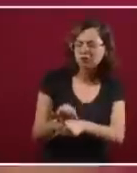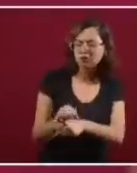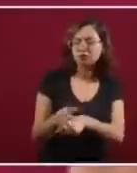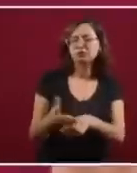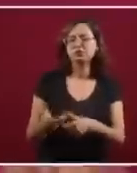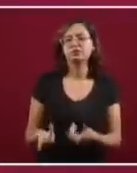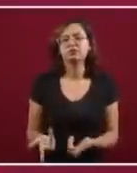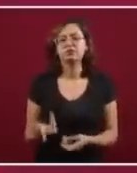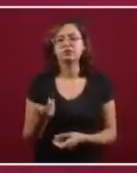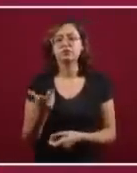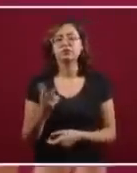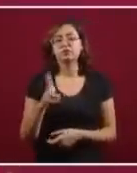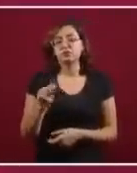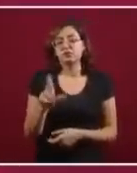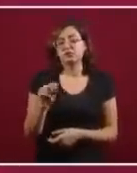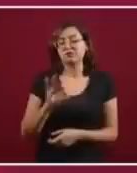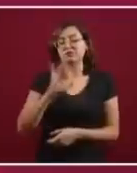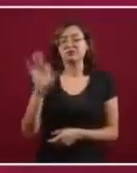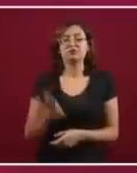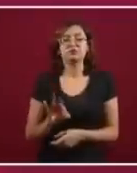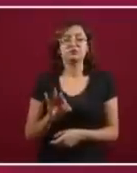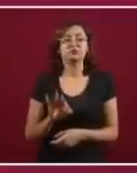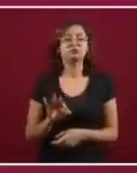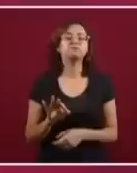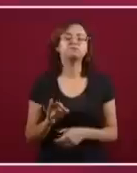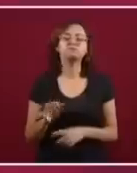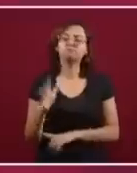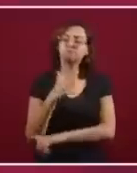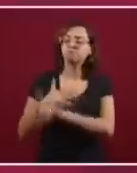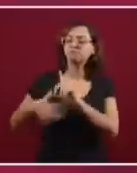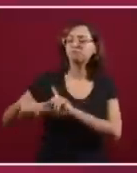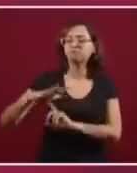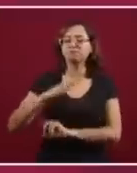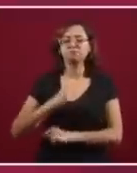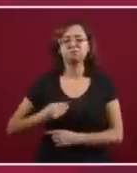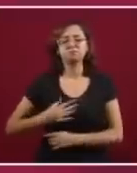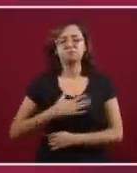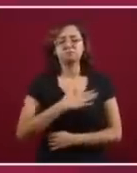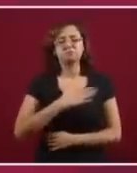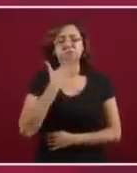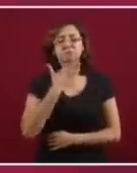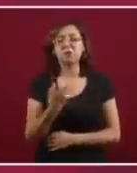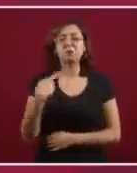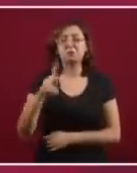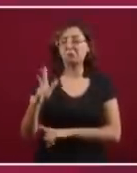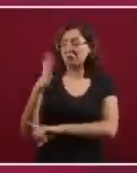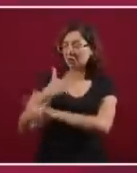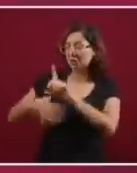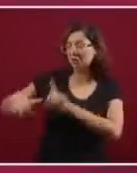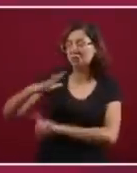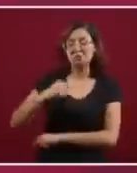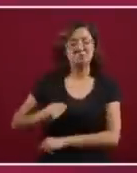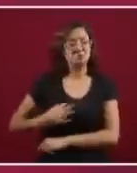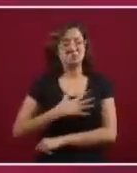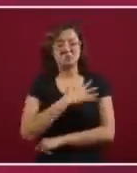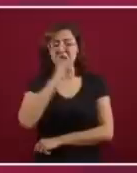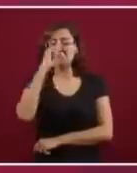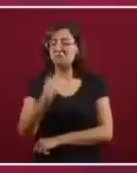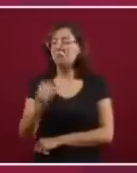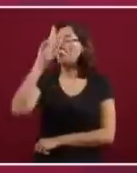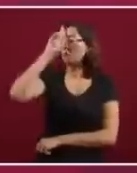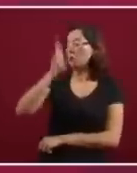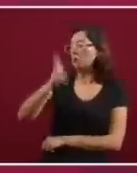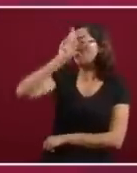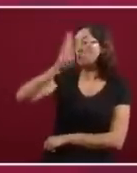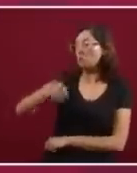80 por ciento es el bienestar si no hay bienestar puede haber prohibición llevamos más de 25 años